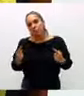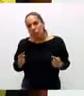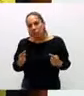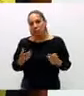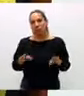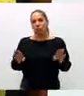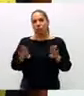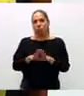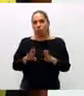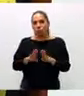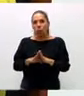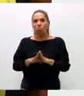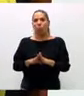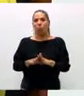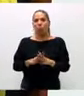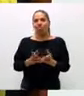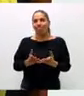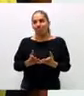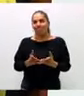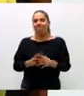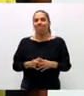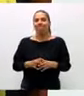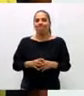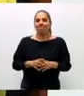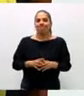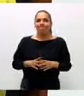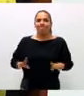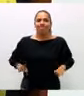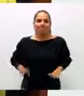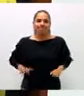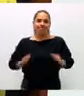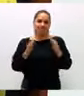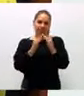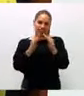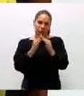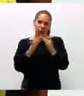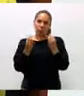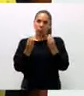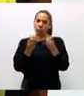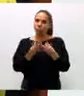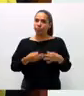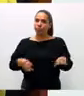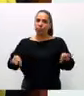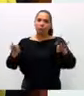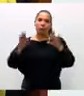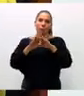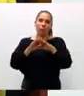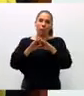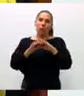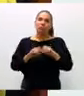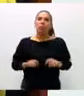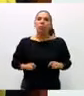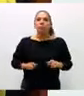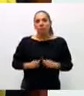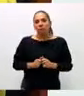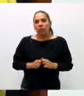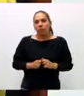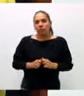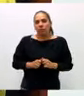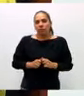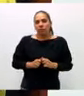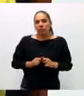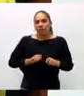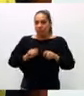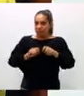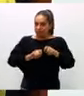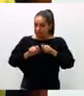darte a respetar incluso. Ahí hay un gran trabajo que hacer en la escuela. Hay un gran trabajo con